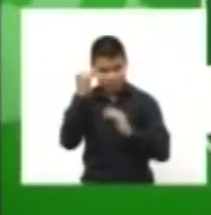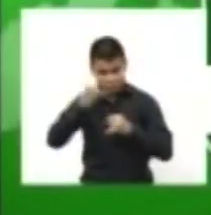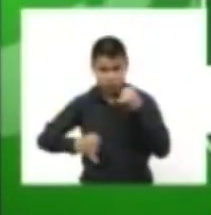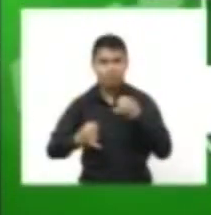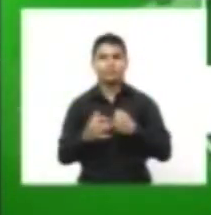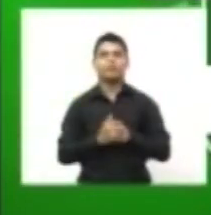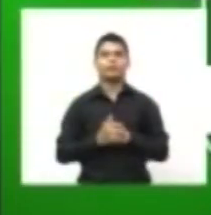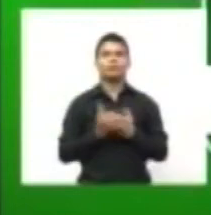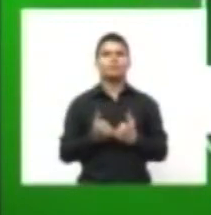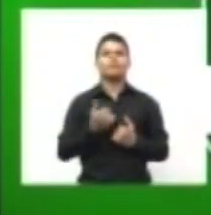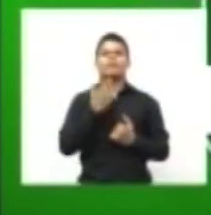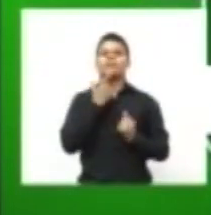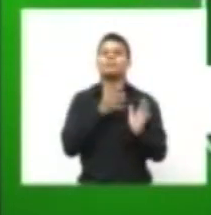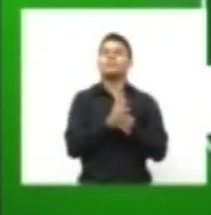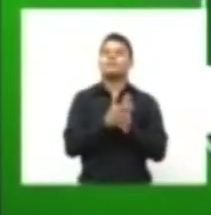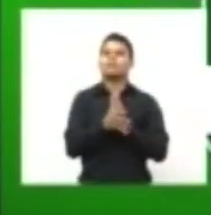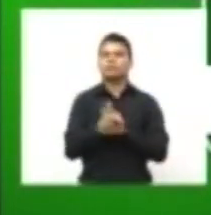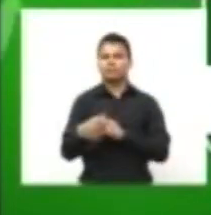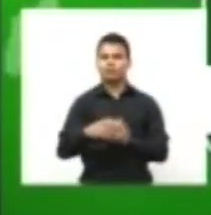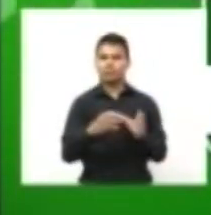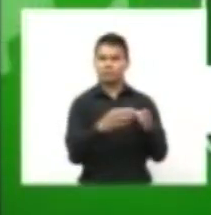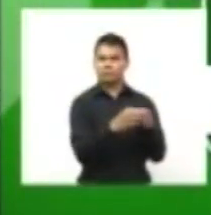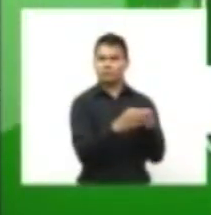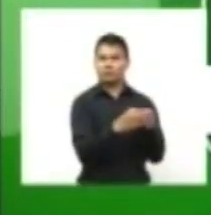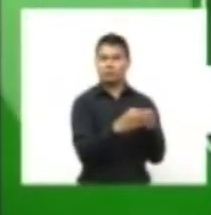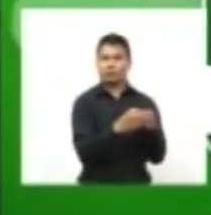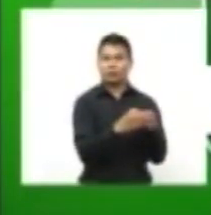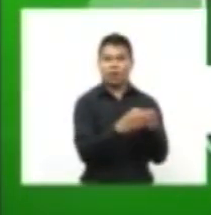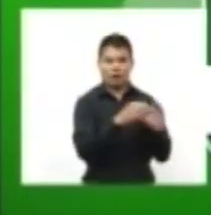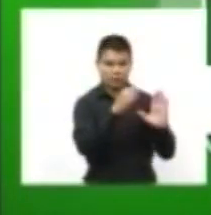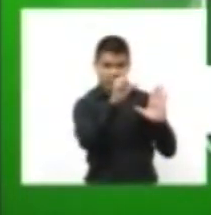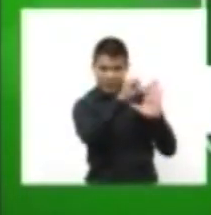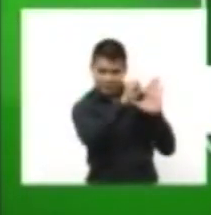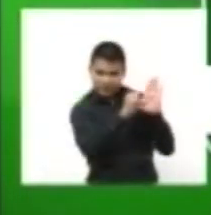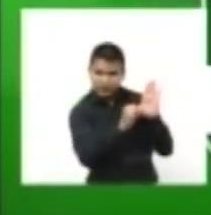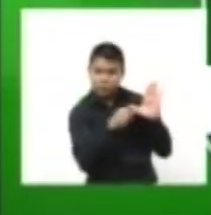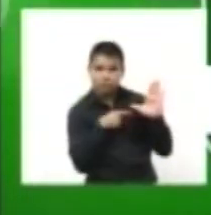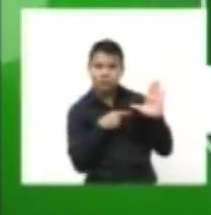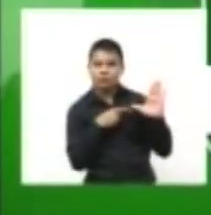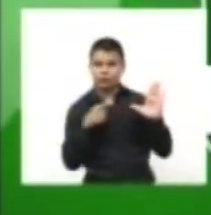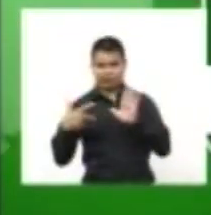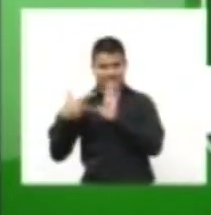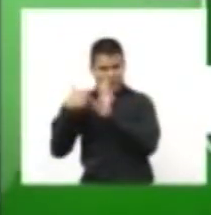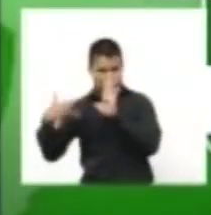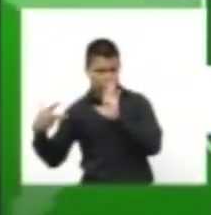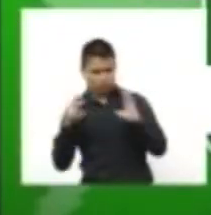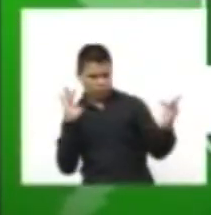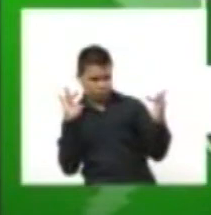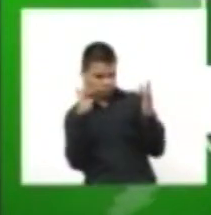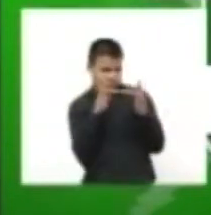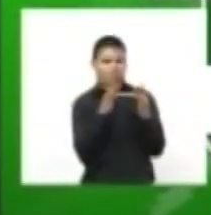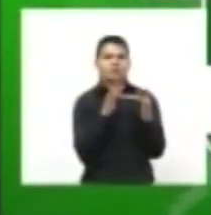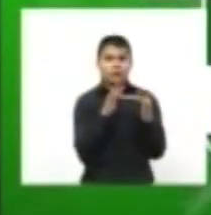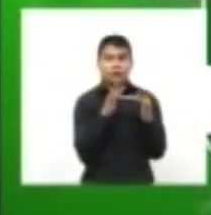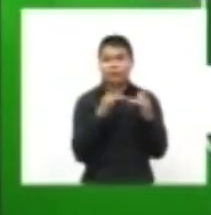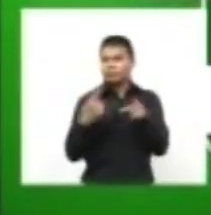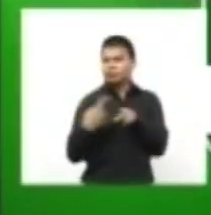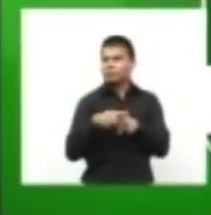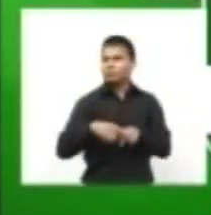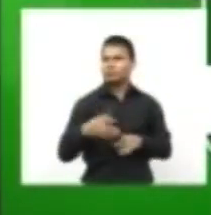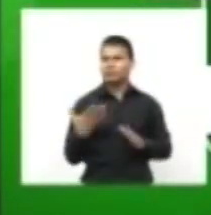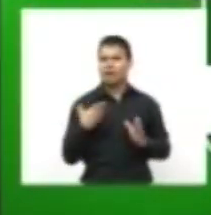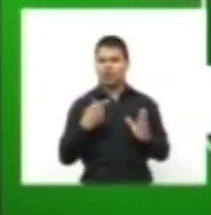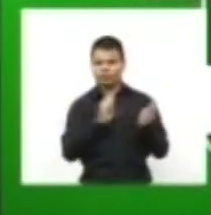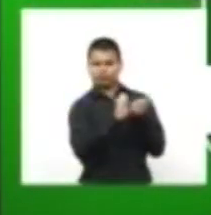la incorporación del acuerdo a un artículo transitorio de la Constitución. Hay numerosas